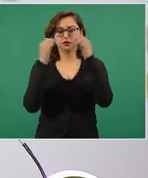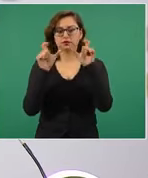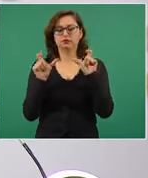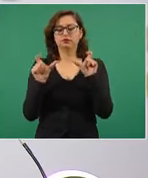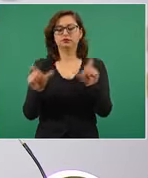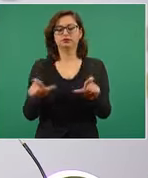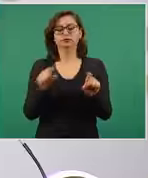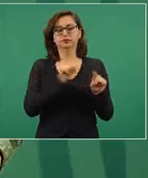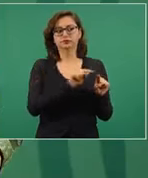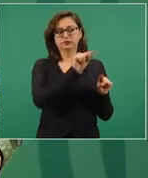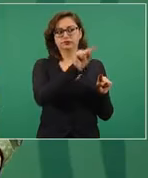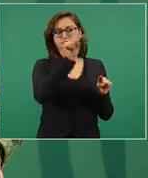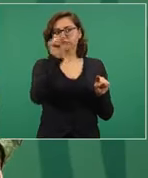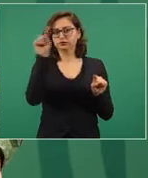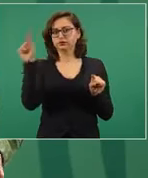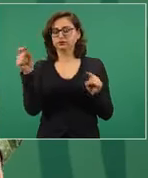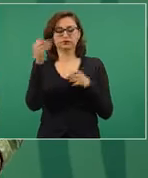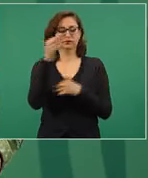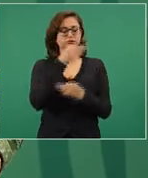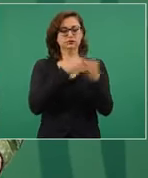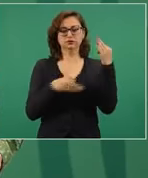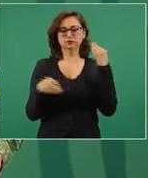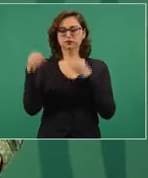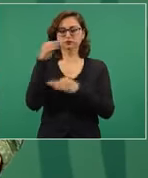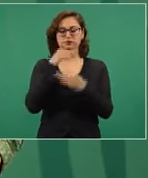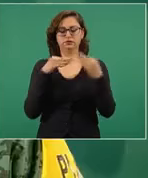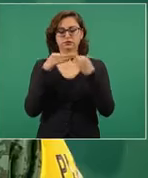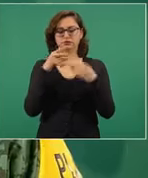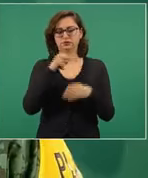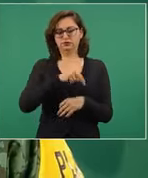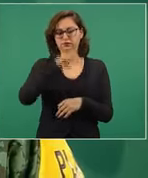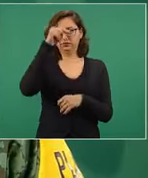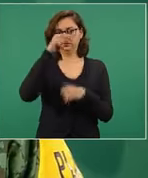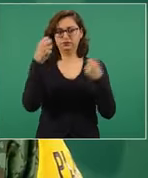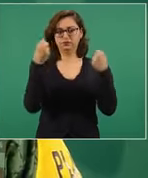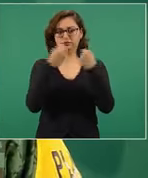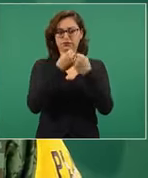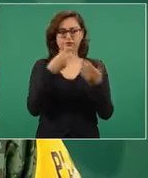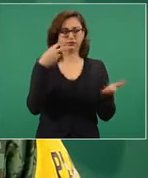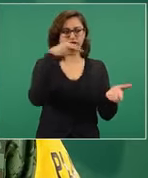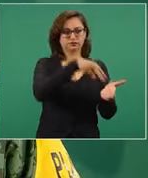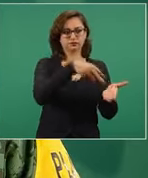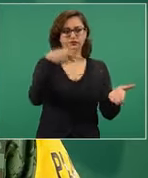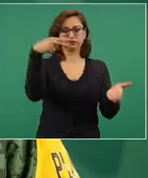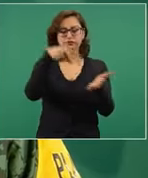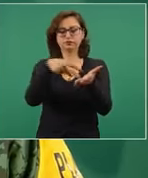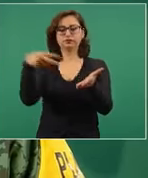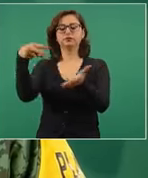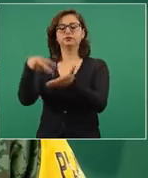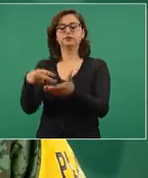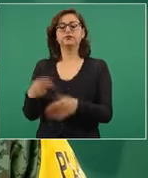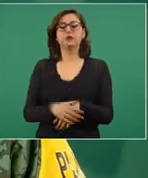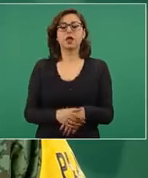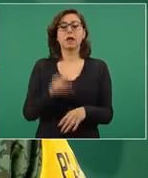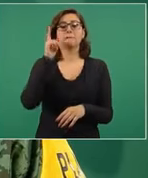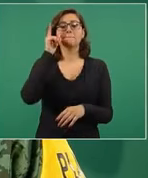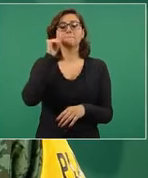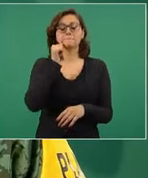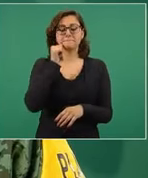presencia en todas las aduanas en la frontera norte del país. El día de mañana tenemos